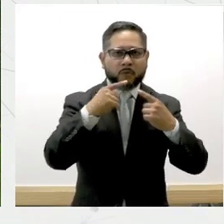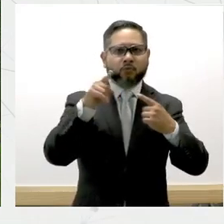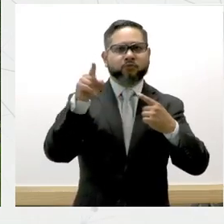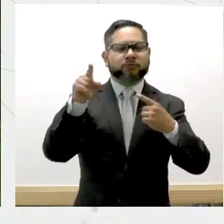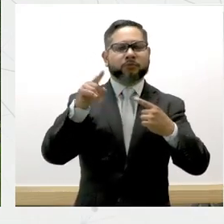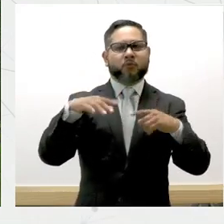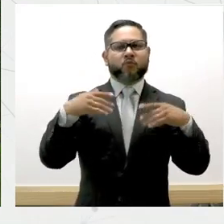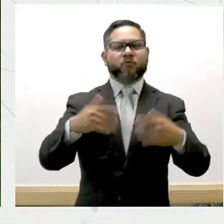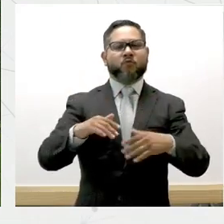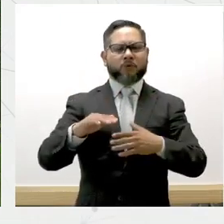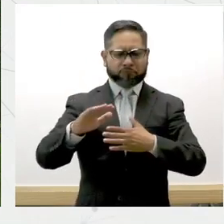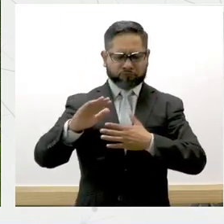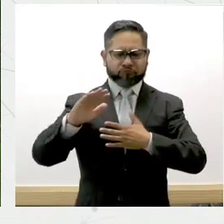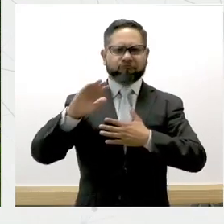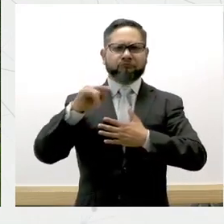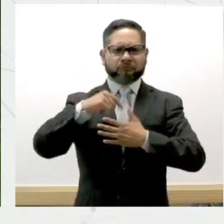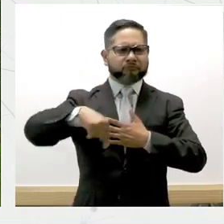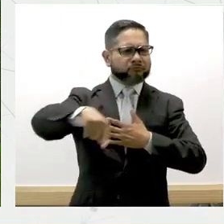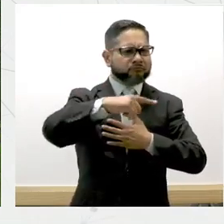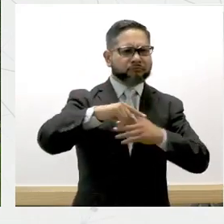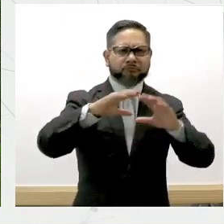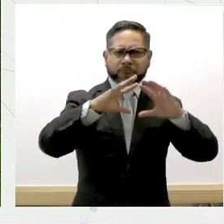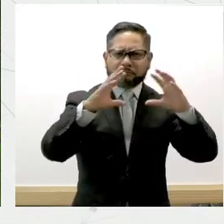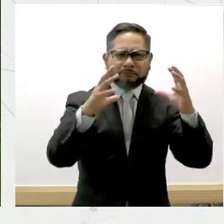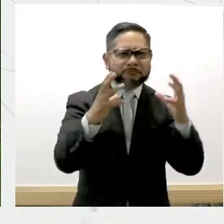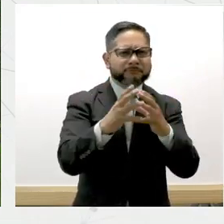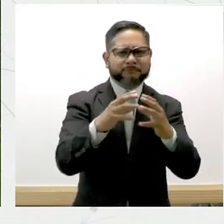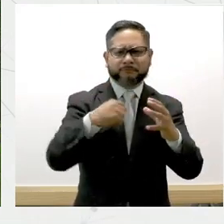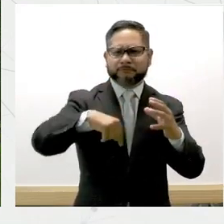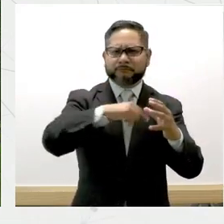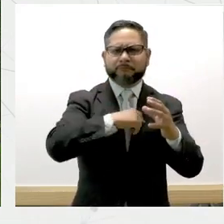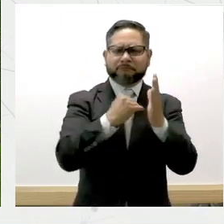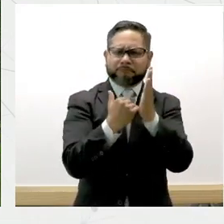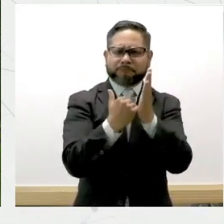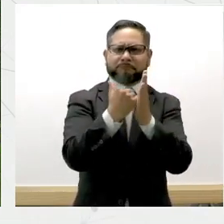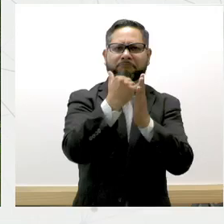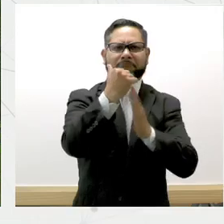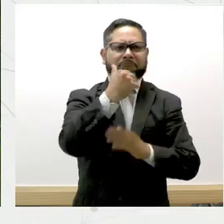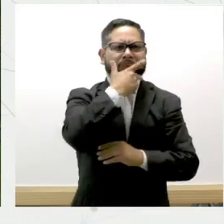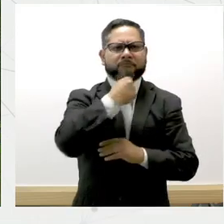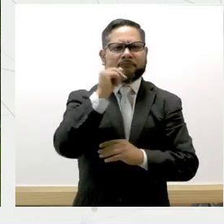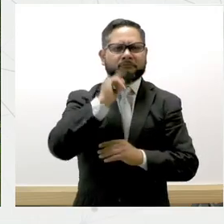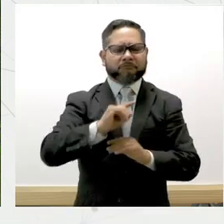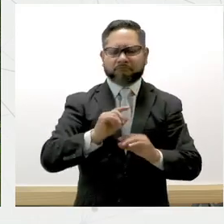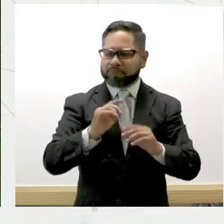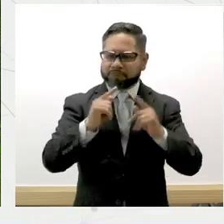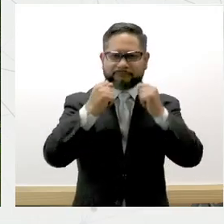seguir luchando por un mundo donde todas y todos podamos prosperar sin importar nuestro género. Gracias.